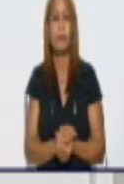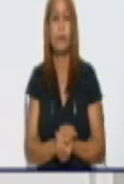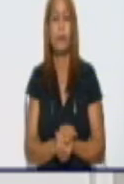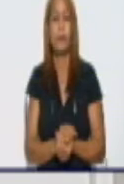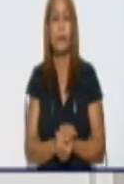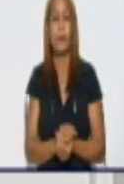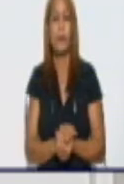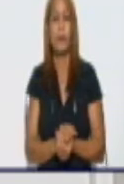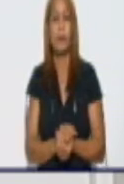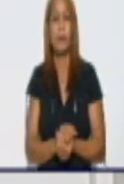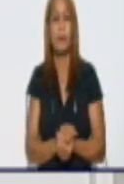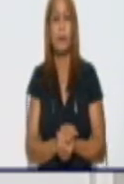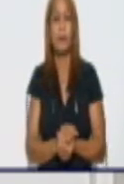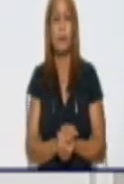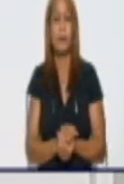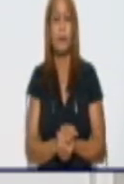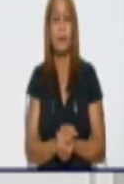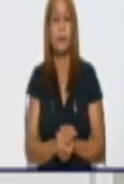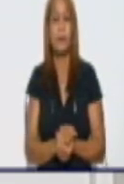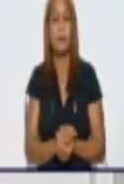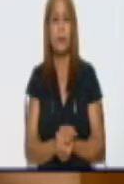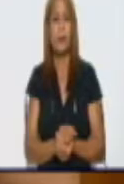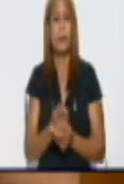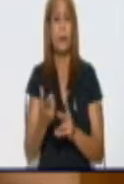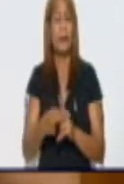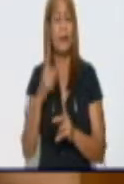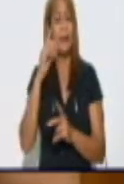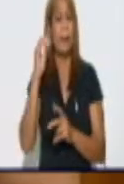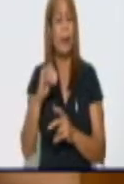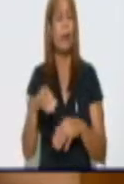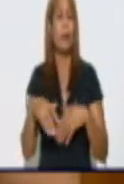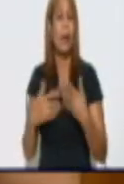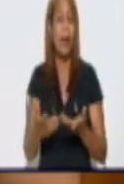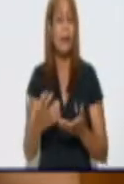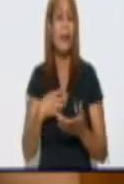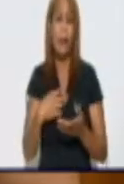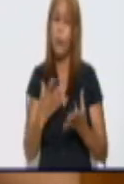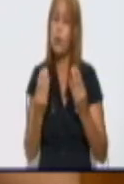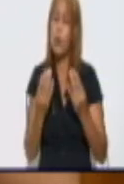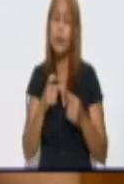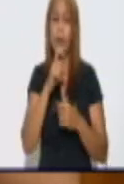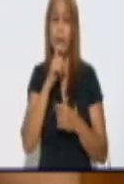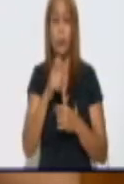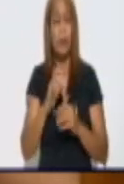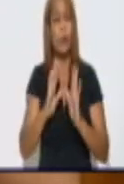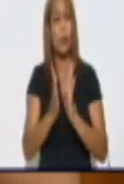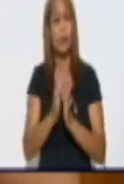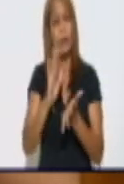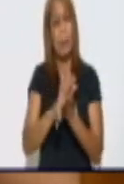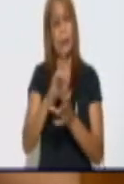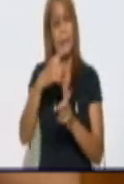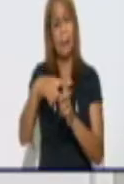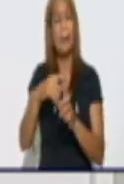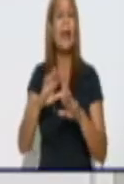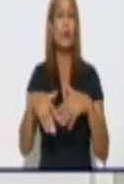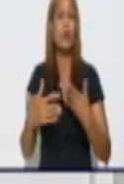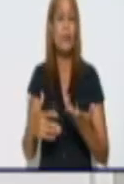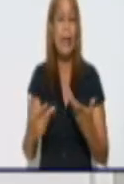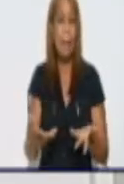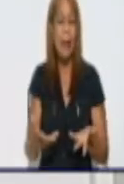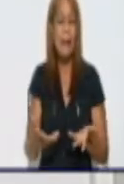bronce latón que es más débil, se lo come más rápido el rozamiento que ¿qué tiene. Pasa con Tínima de Bueycito?